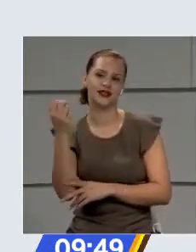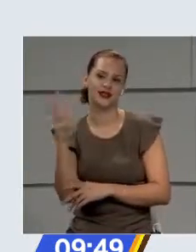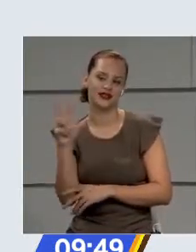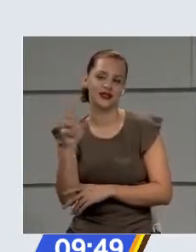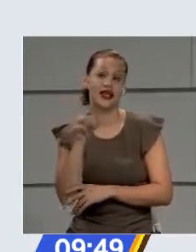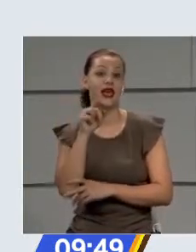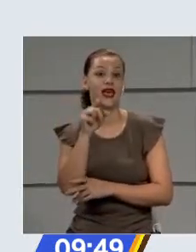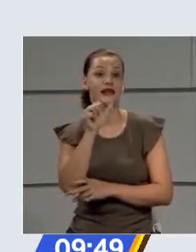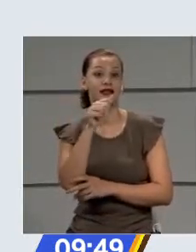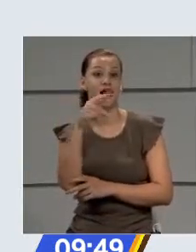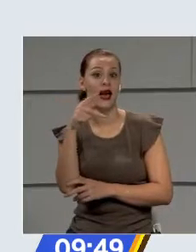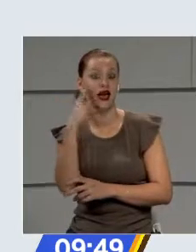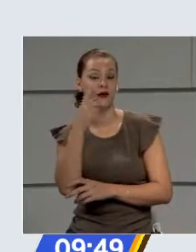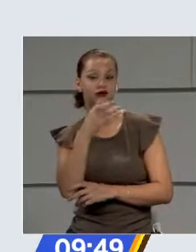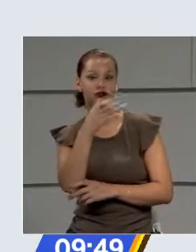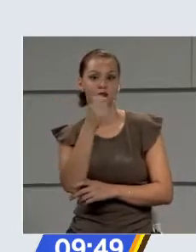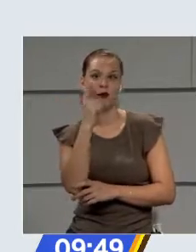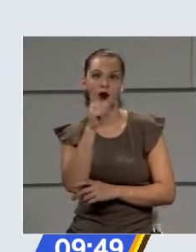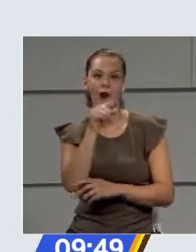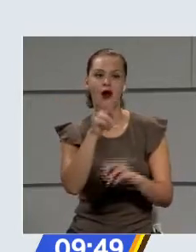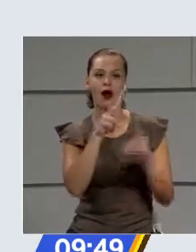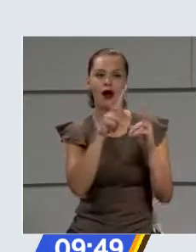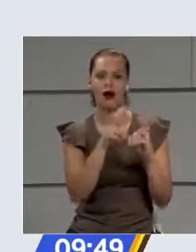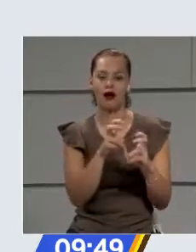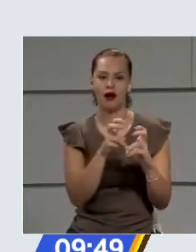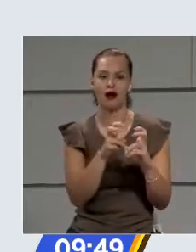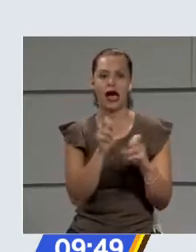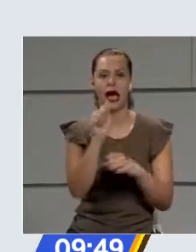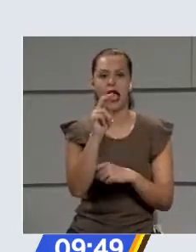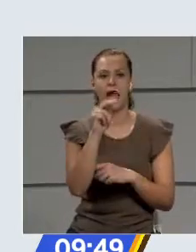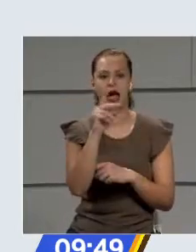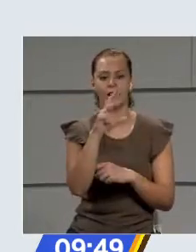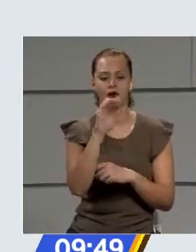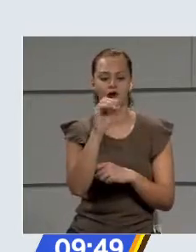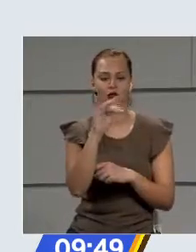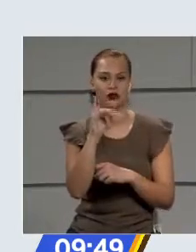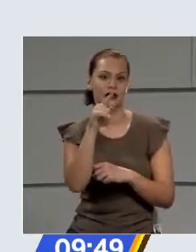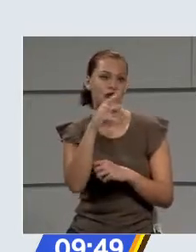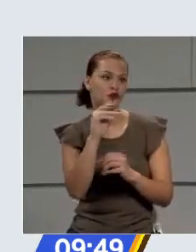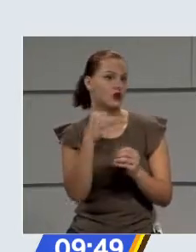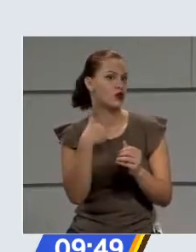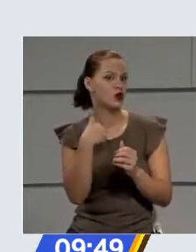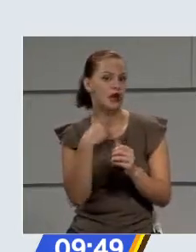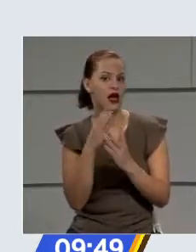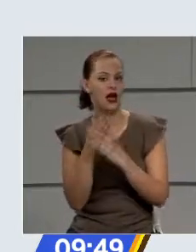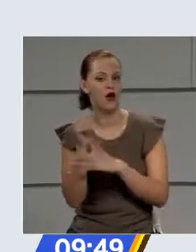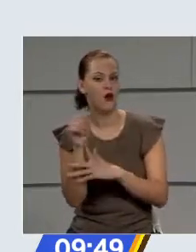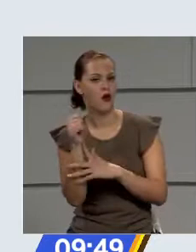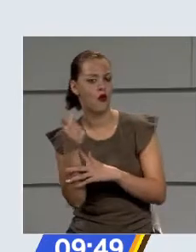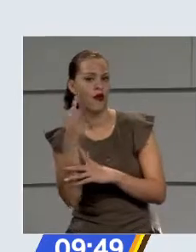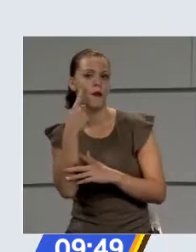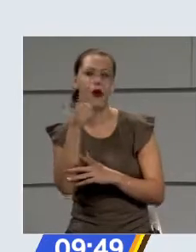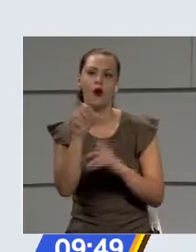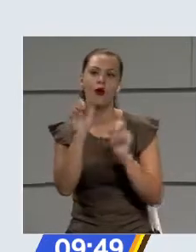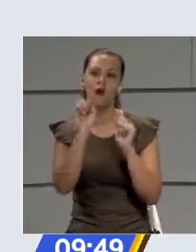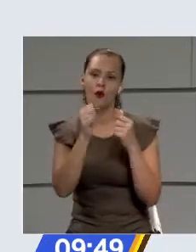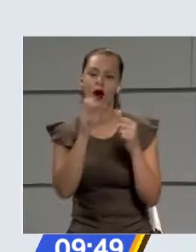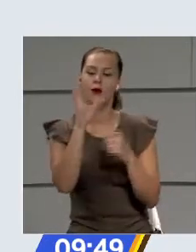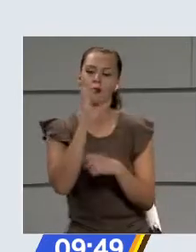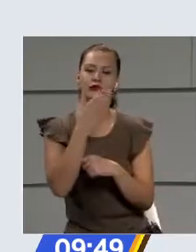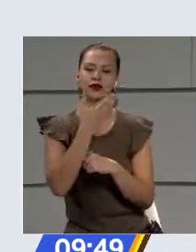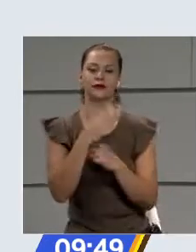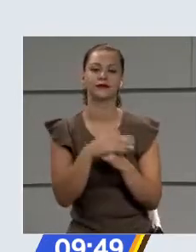8751-1313. Esa es la aplicación que les sugeríamos para Android. Sí, ustedes no tenían acceso a la otra, para que ustedes la puedan